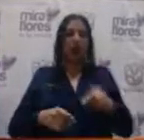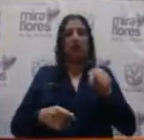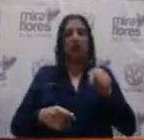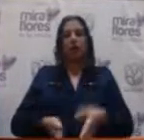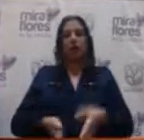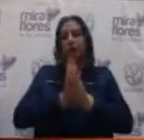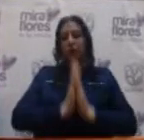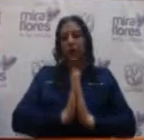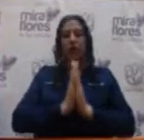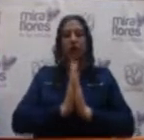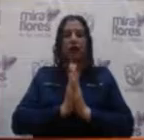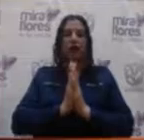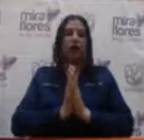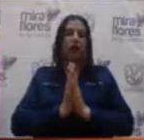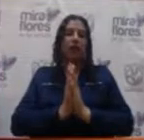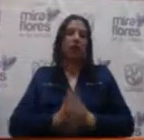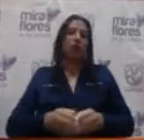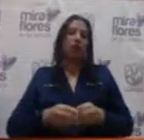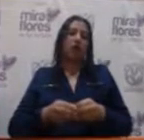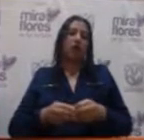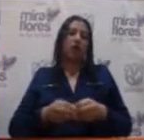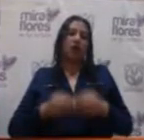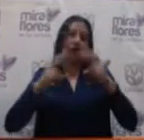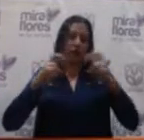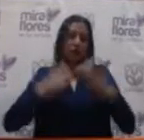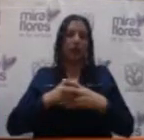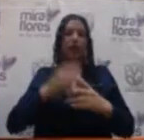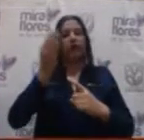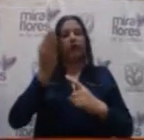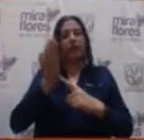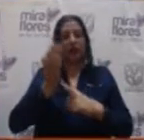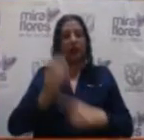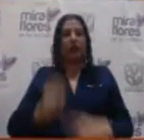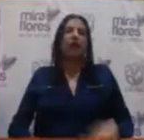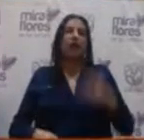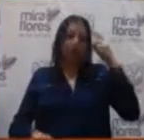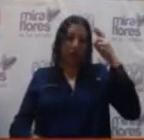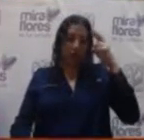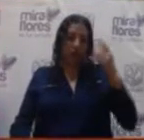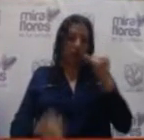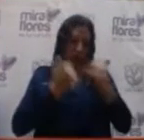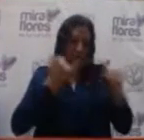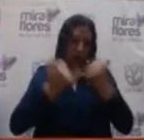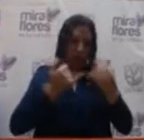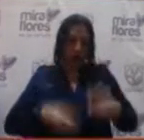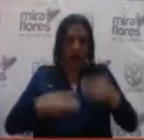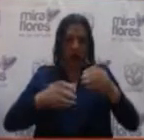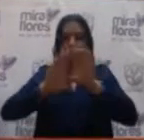seguridad en edificaciones. Por eso, los últimos certificados han sido Lima Metropolitana, el último fue dado